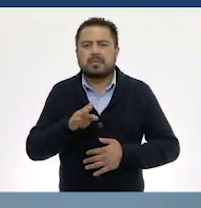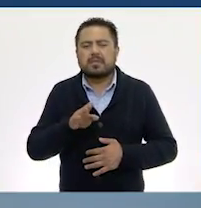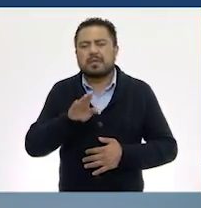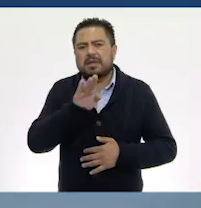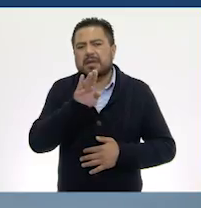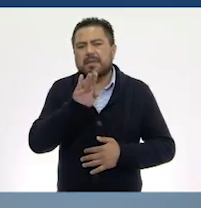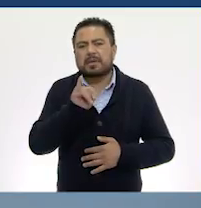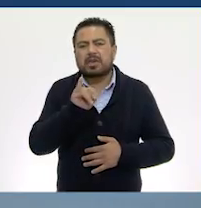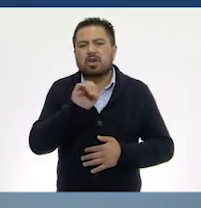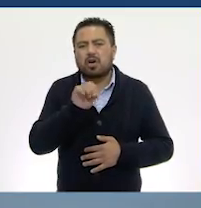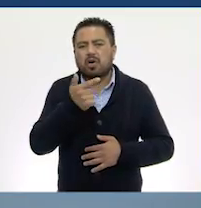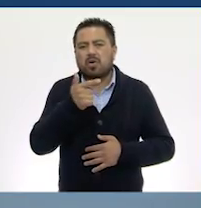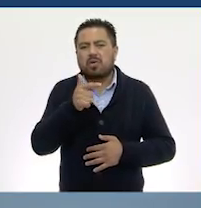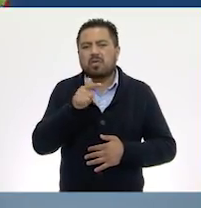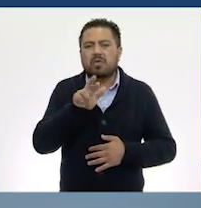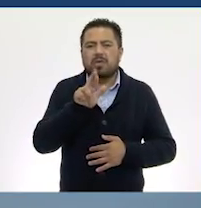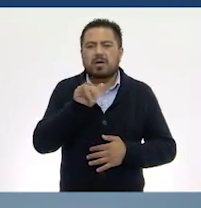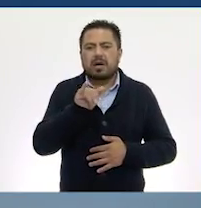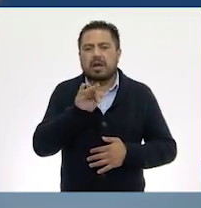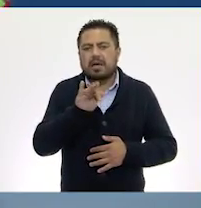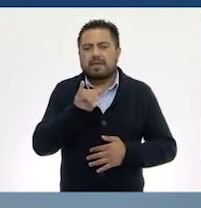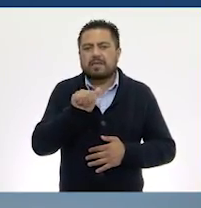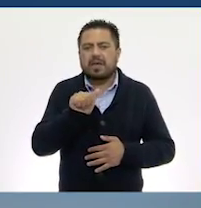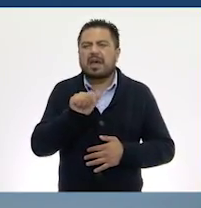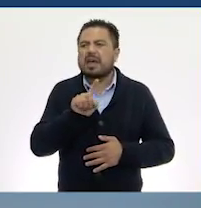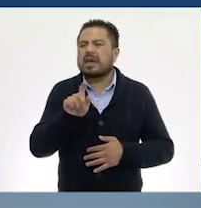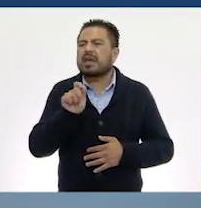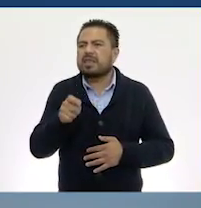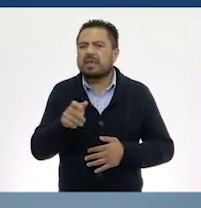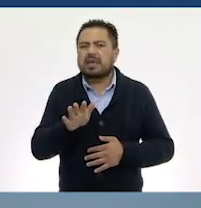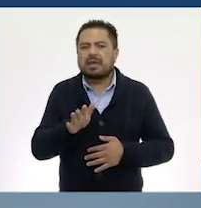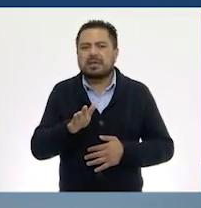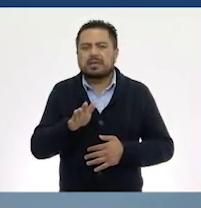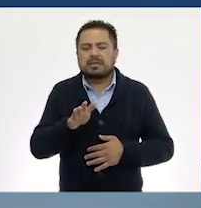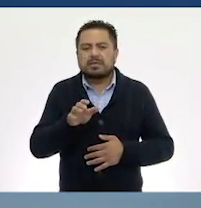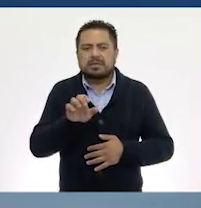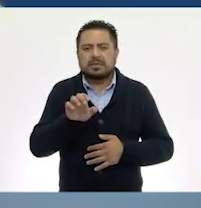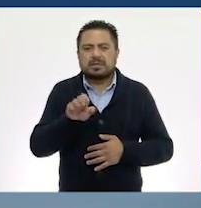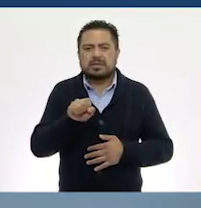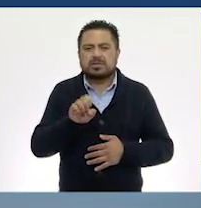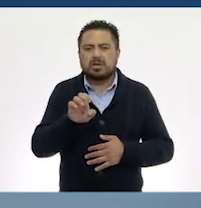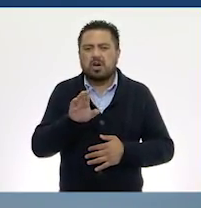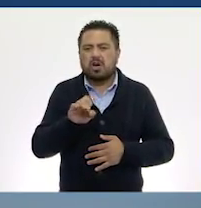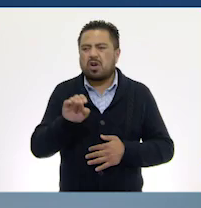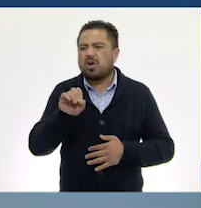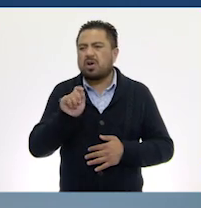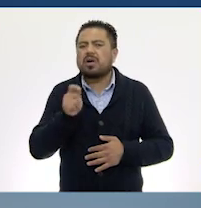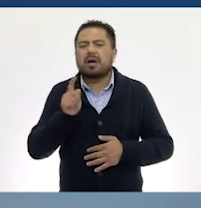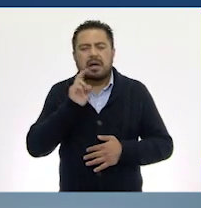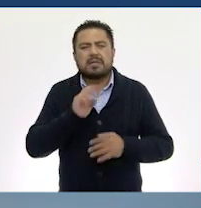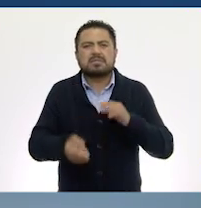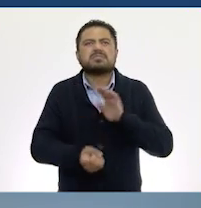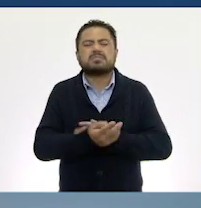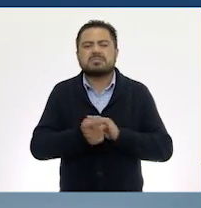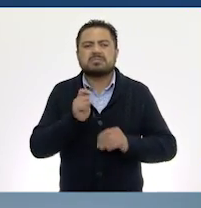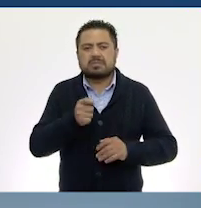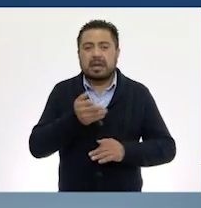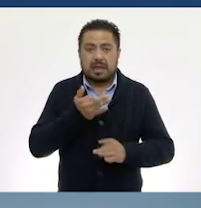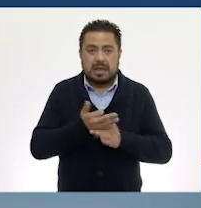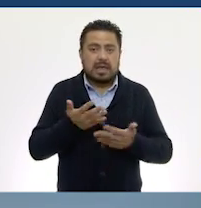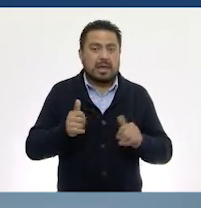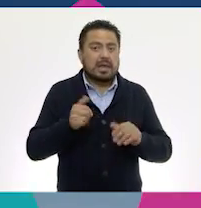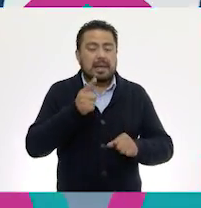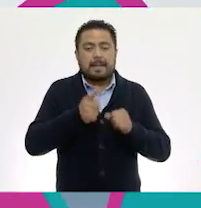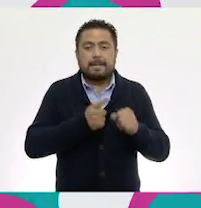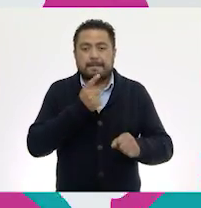Biografía Perfecto. Biografía de Esopo. Esopo. Y vamos a ver qué nos sale. Sí. Aquí tenemos. Es